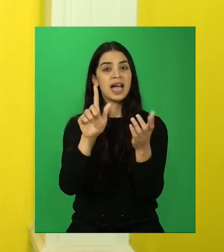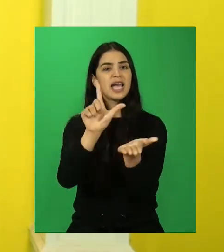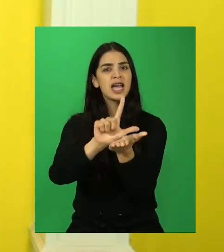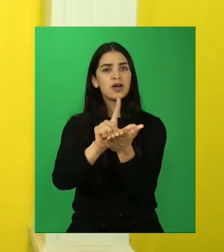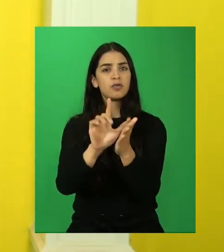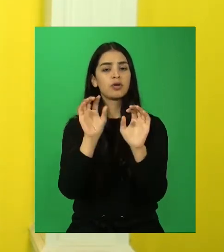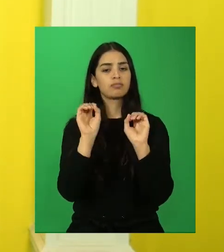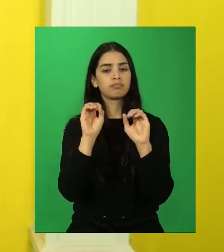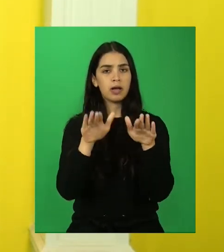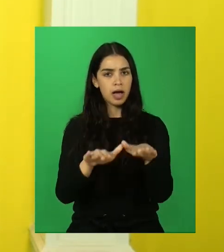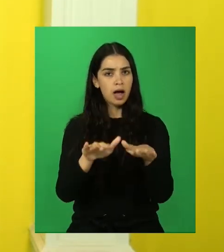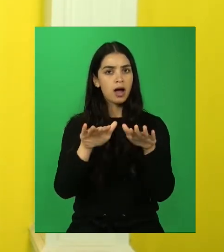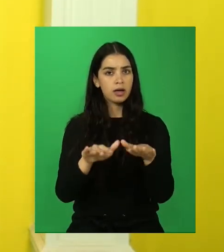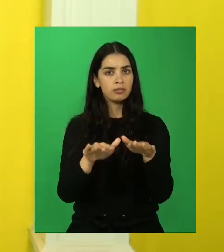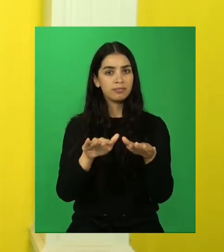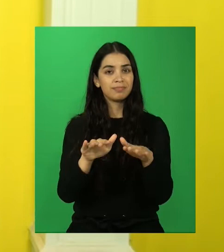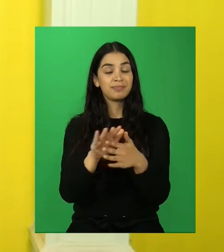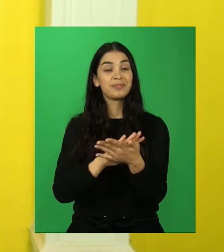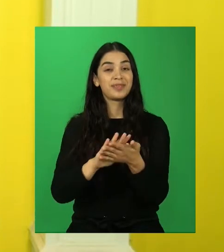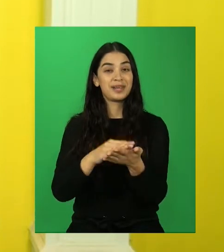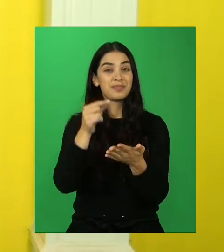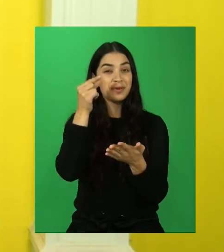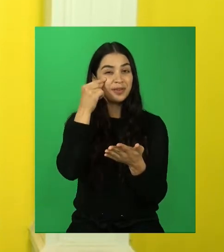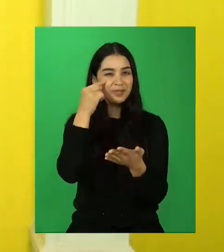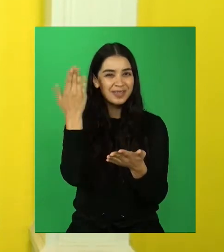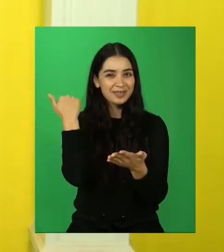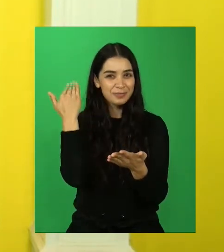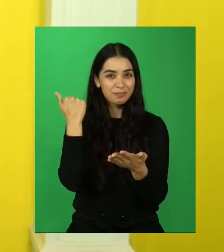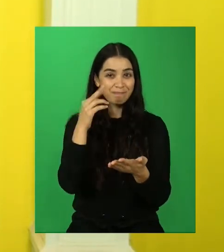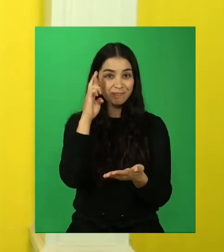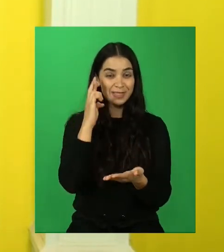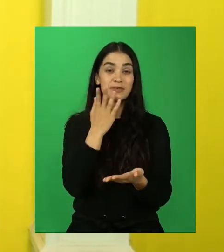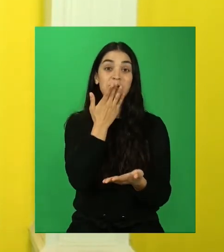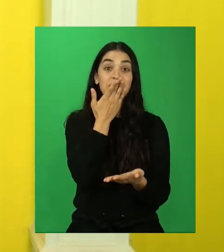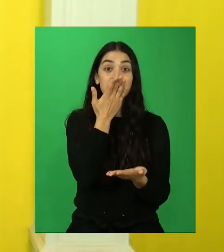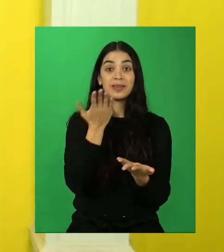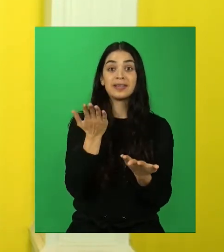lo decíamos y observábamos recién en el hielo, ¿cierto?